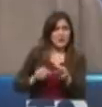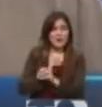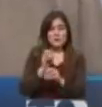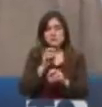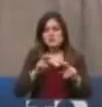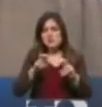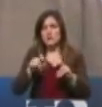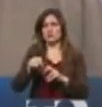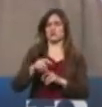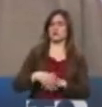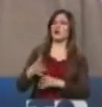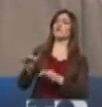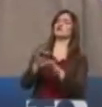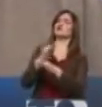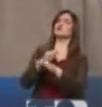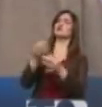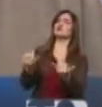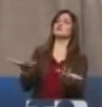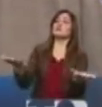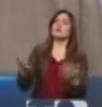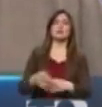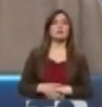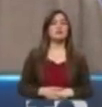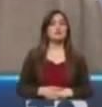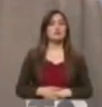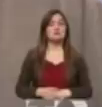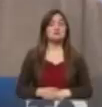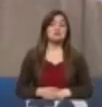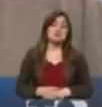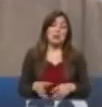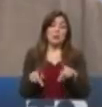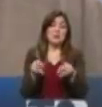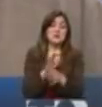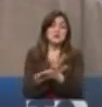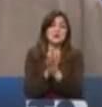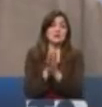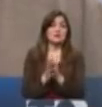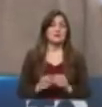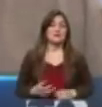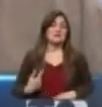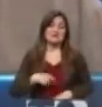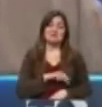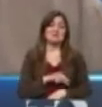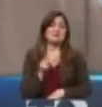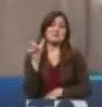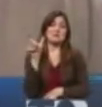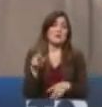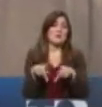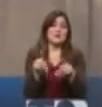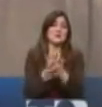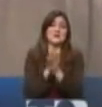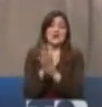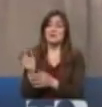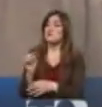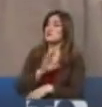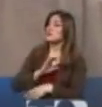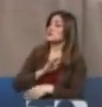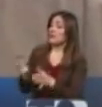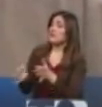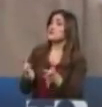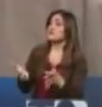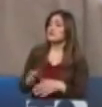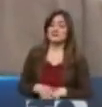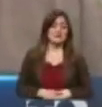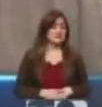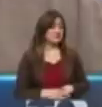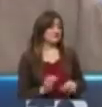año. Lamentablemente sí, nadie pudo justificar ese documento porque nadie lo está extendiendo. Entonces no podemos